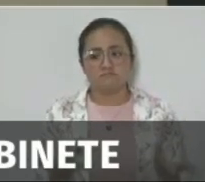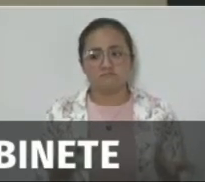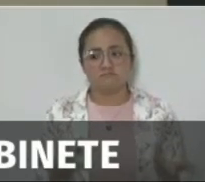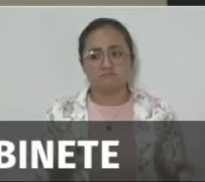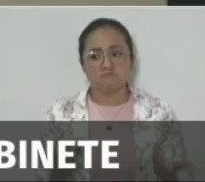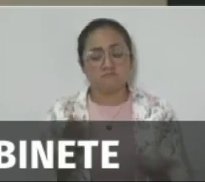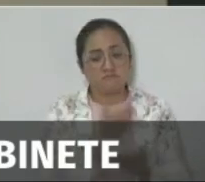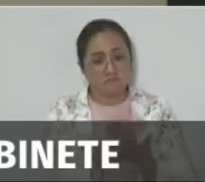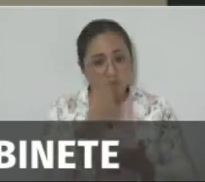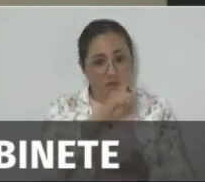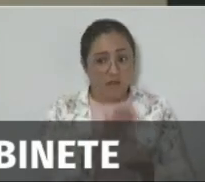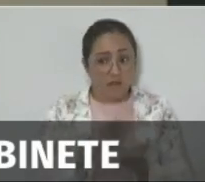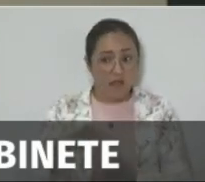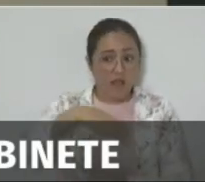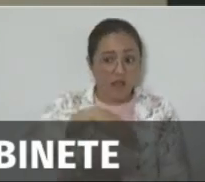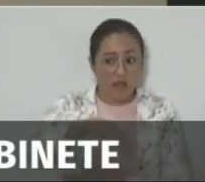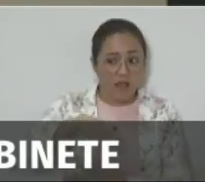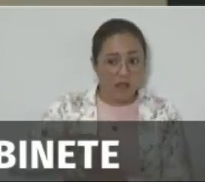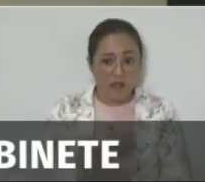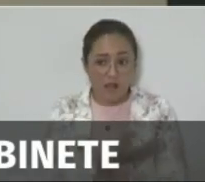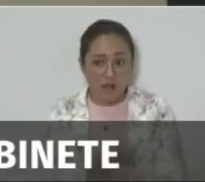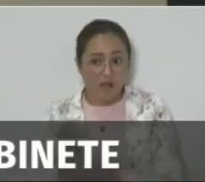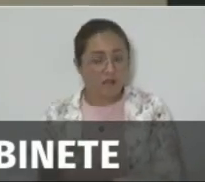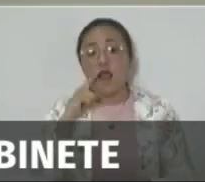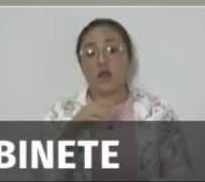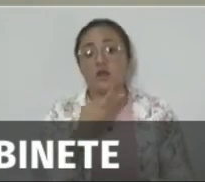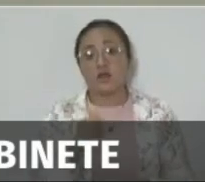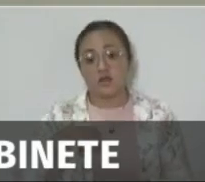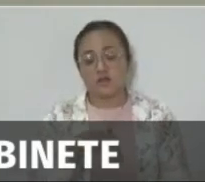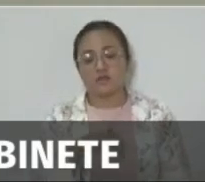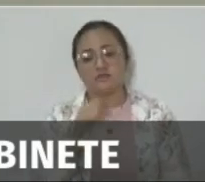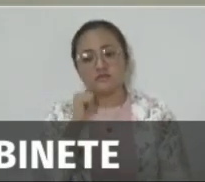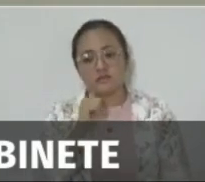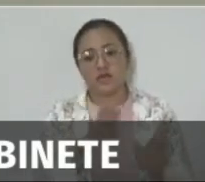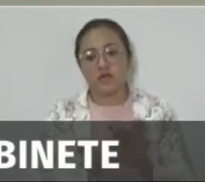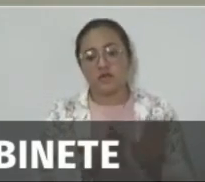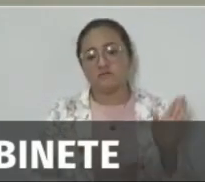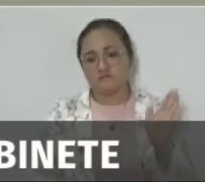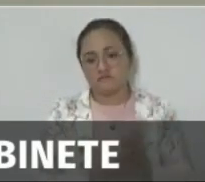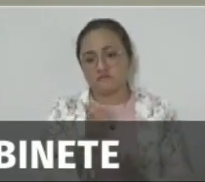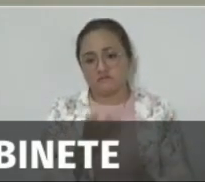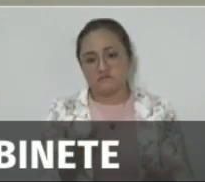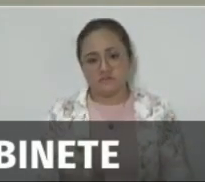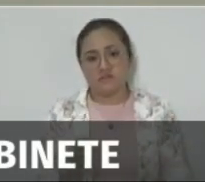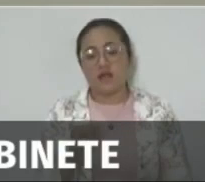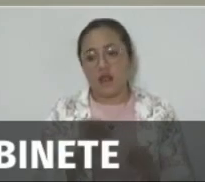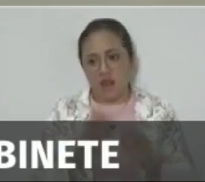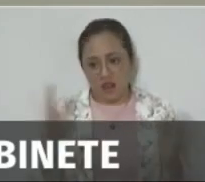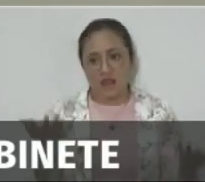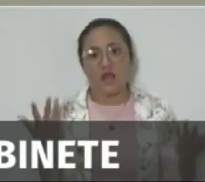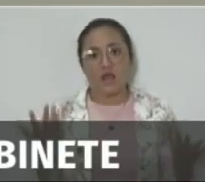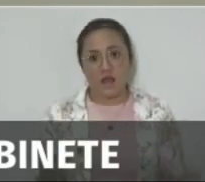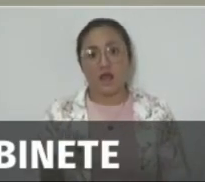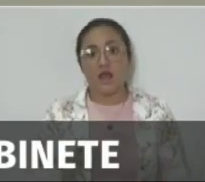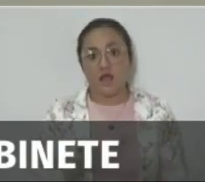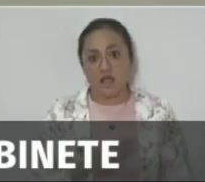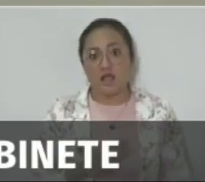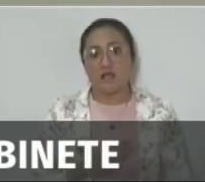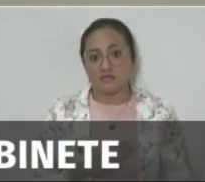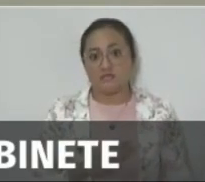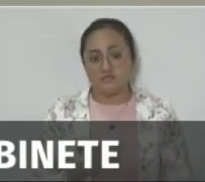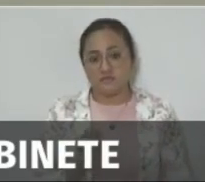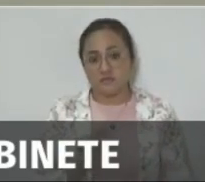los martes ciudadanos las conferencias matutinas y las giras de trabajo con los 217 municipios pero también anticipó